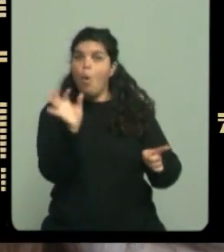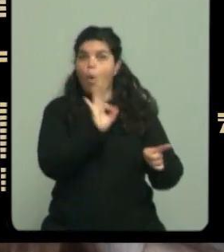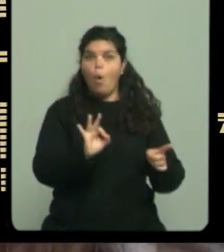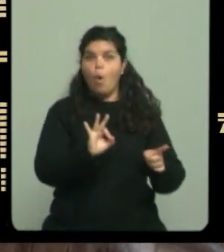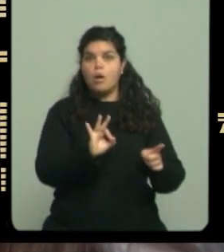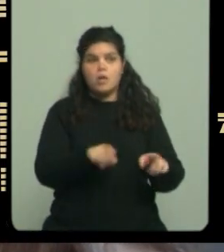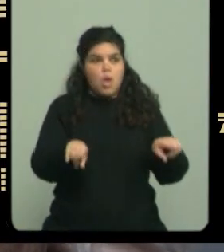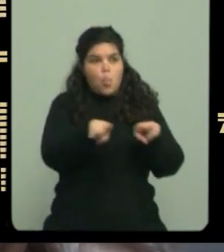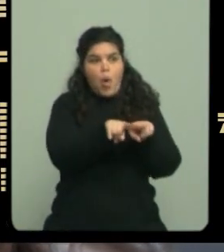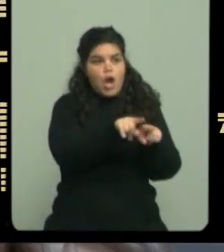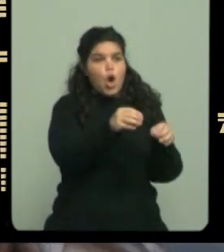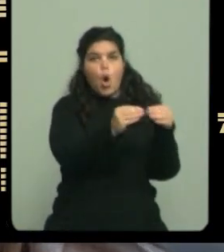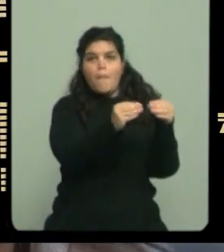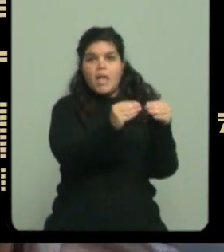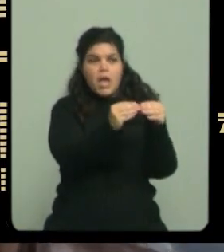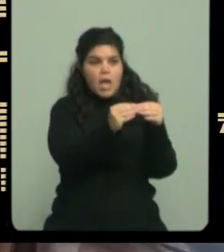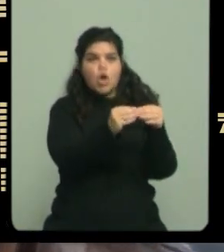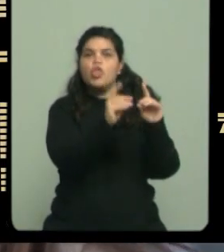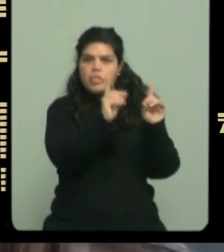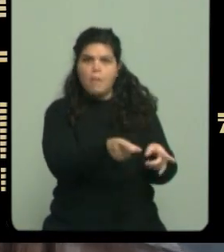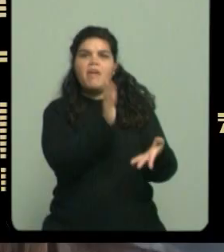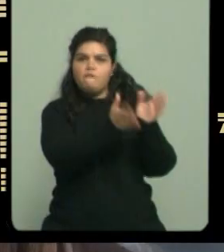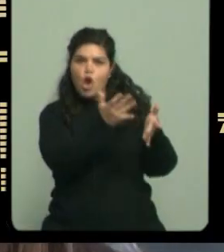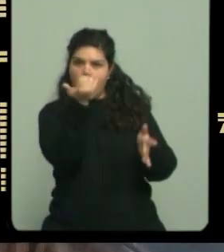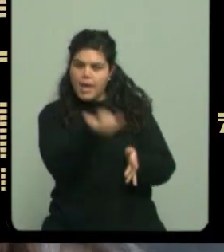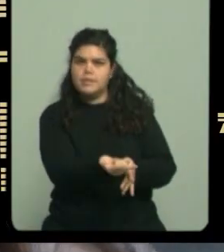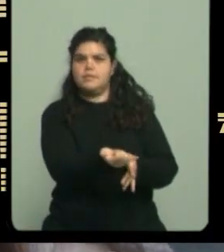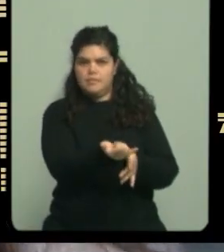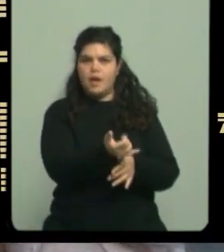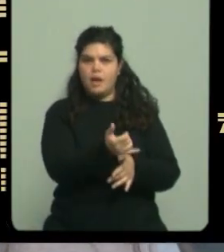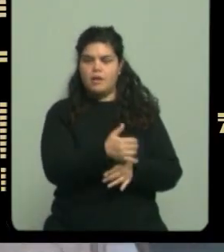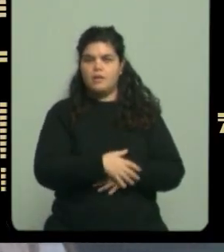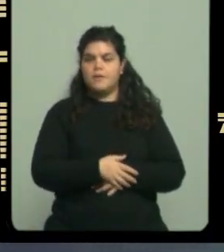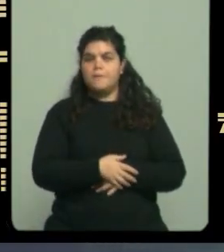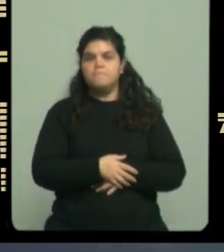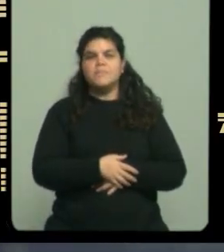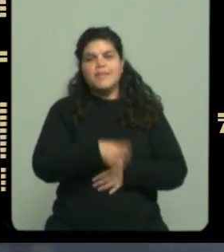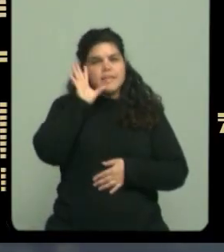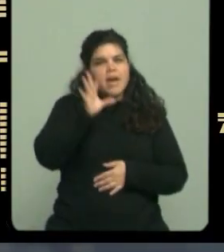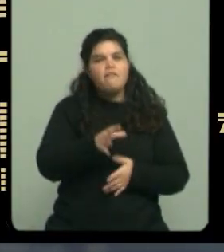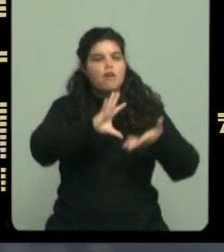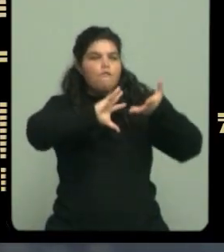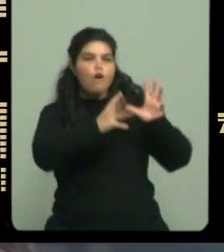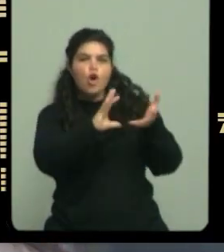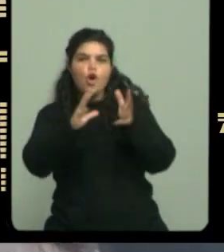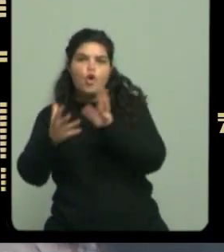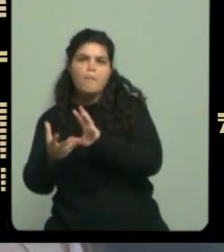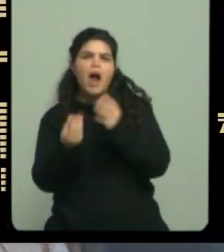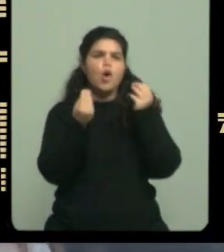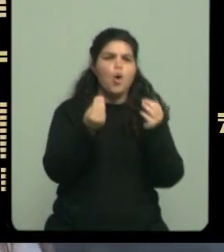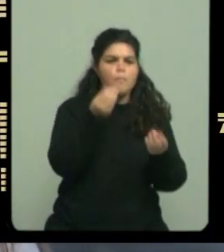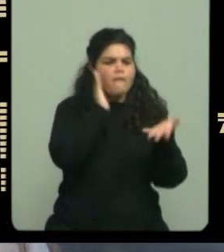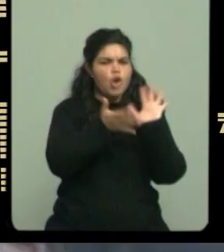pares, claro. Entonces, ya conocer qué es o cuáles son las modalidades ya nos da un pie para que